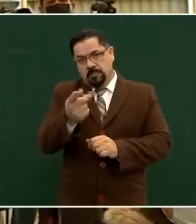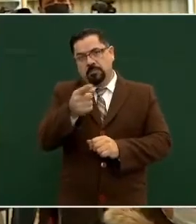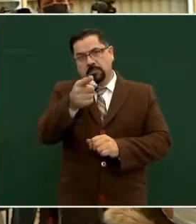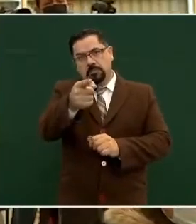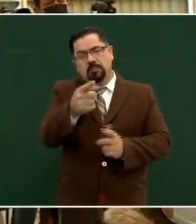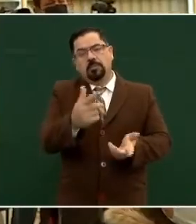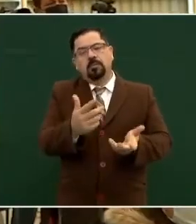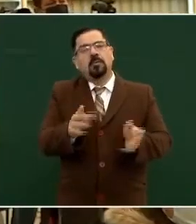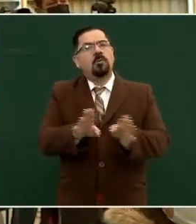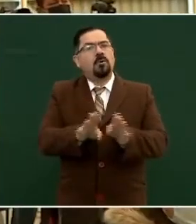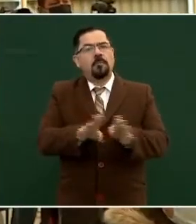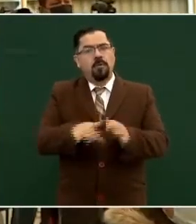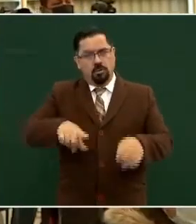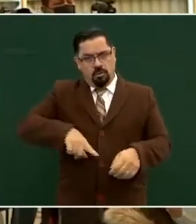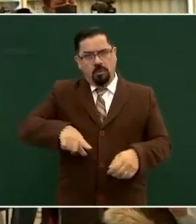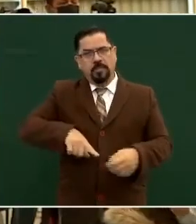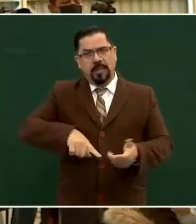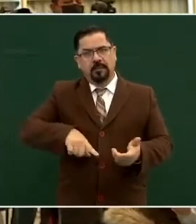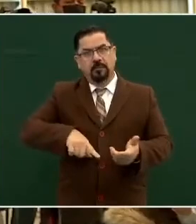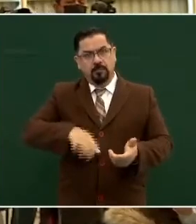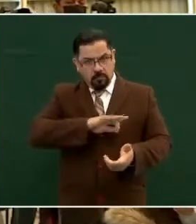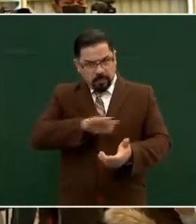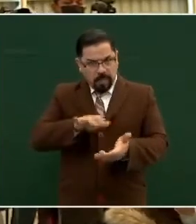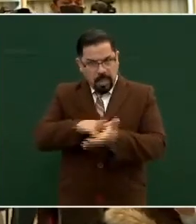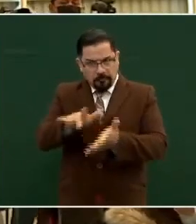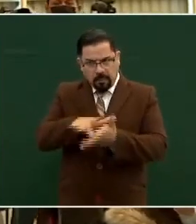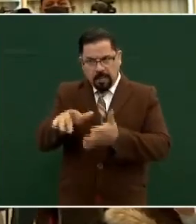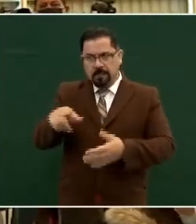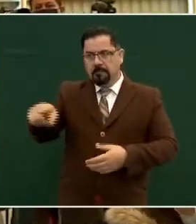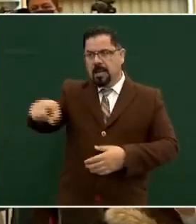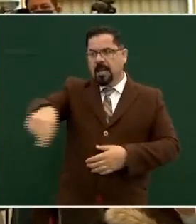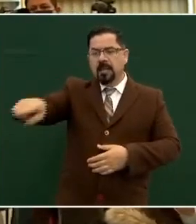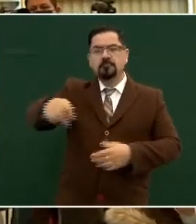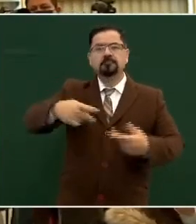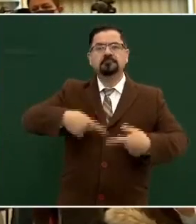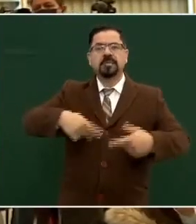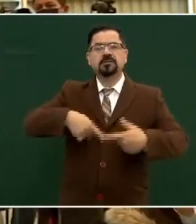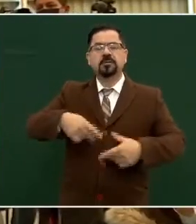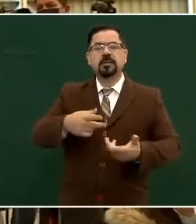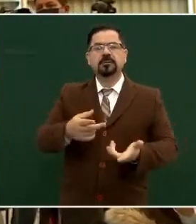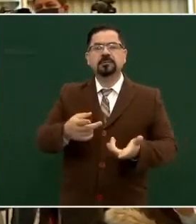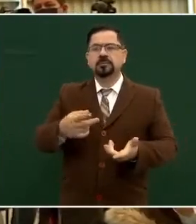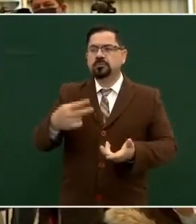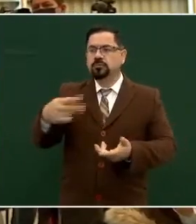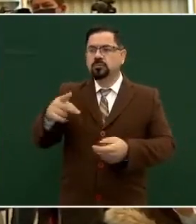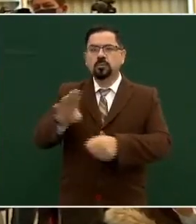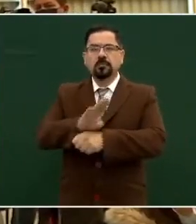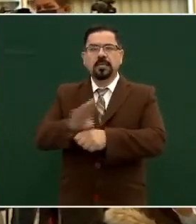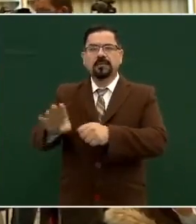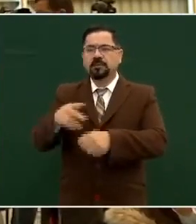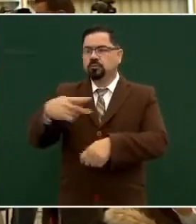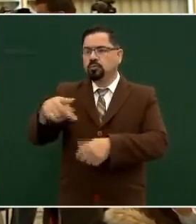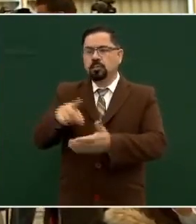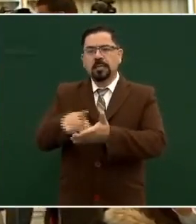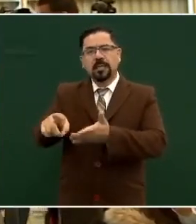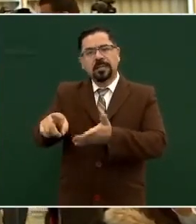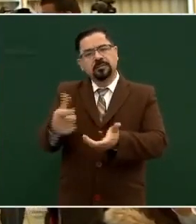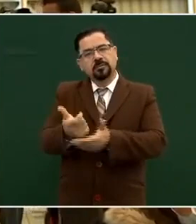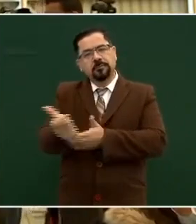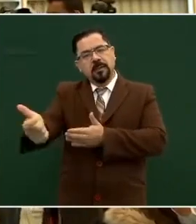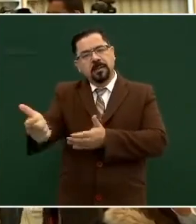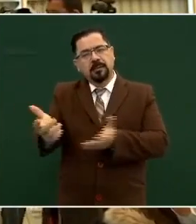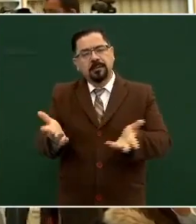favor de los derechosos en este caso, y sobre todo evitar que se esté utilizando al Poder Judicial